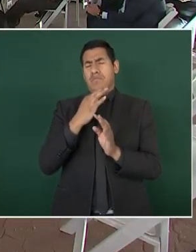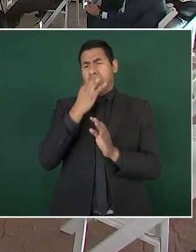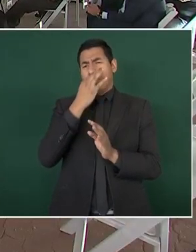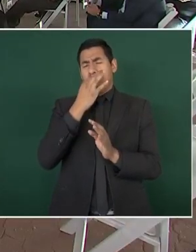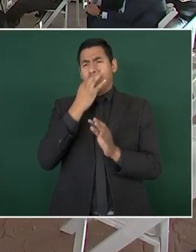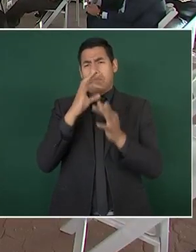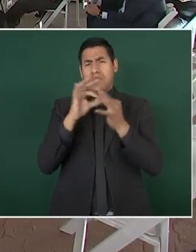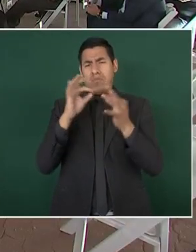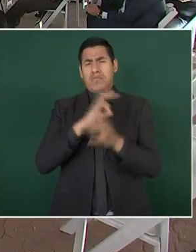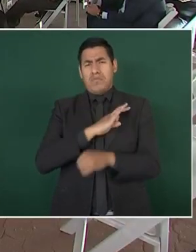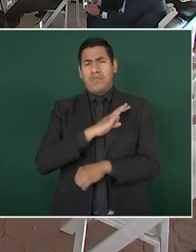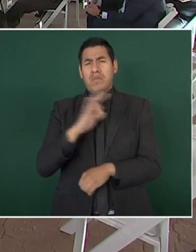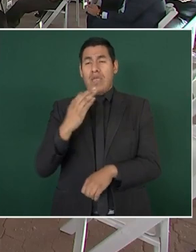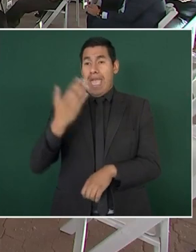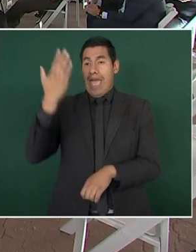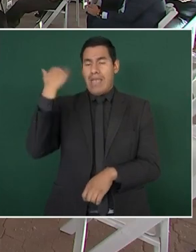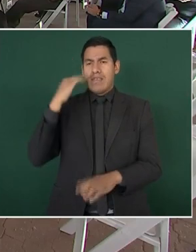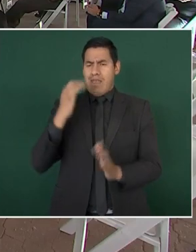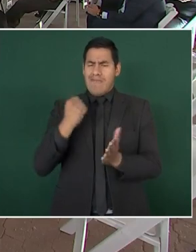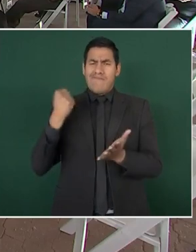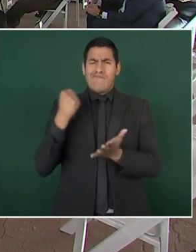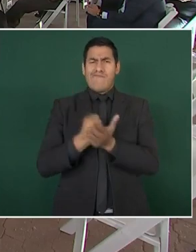firmé